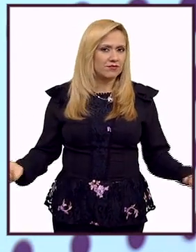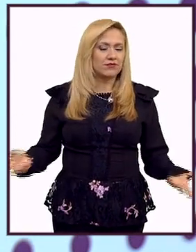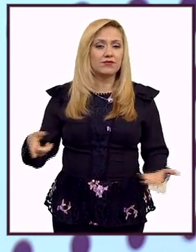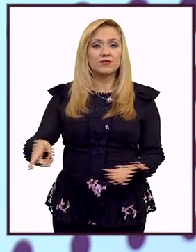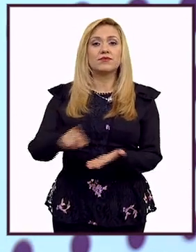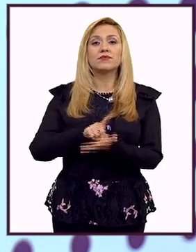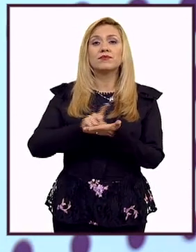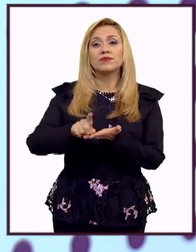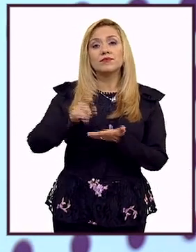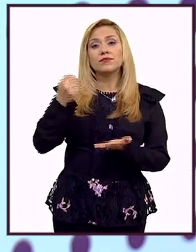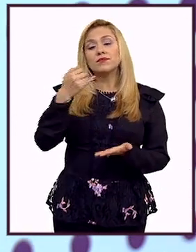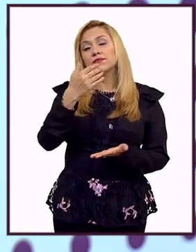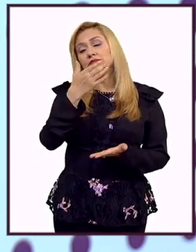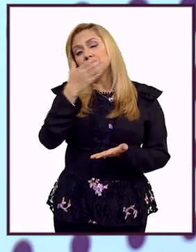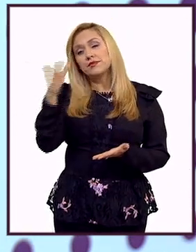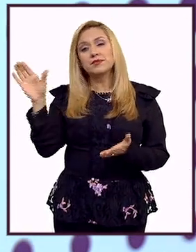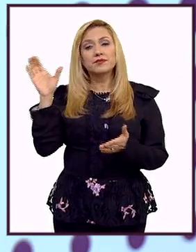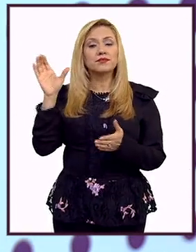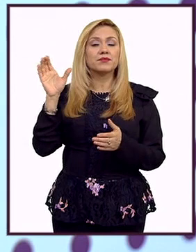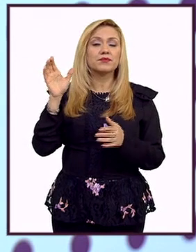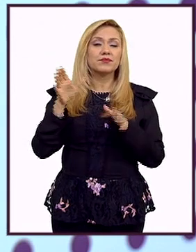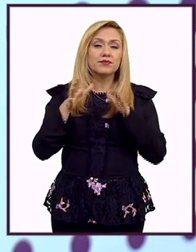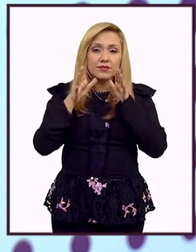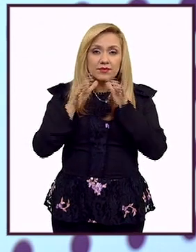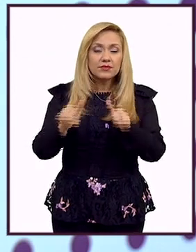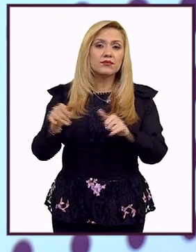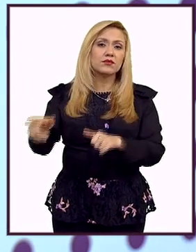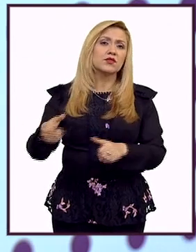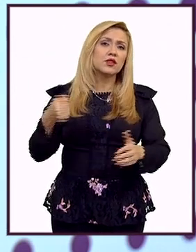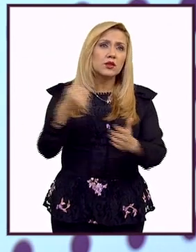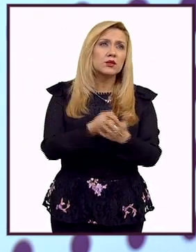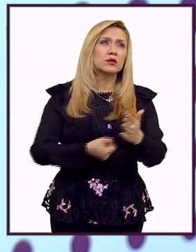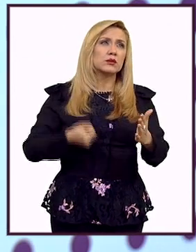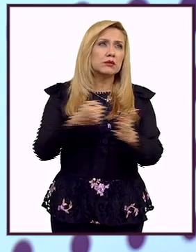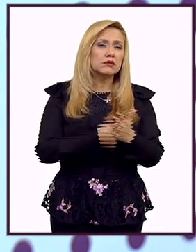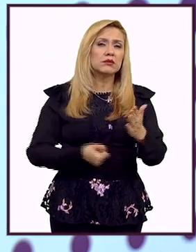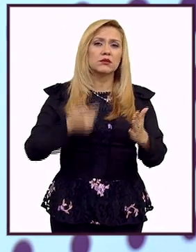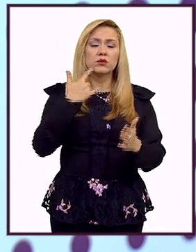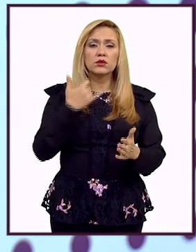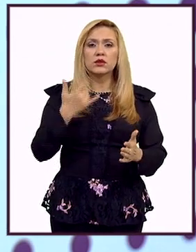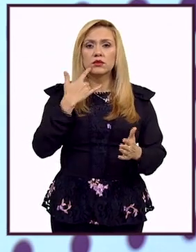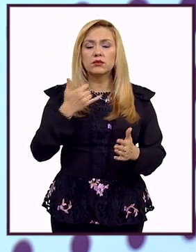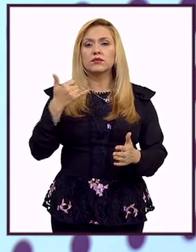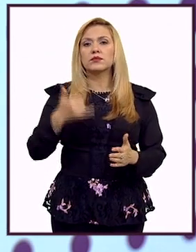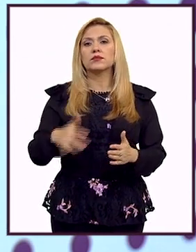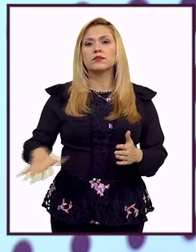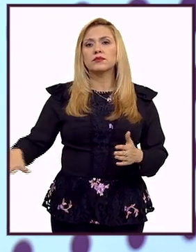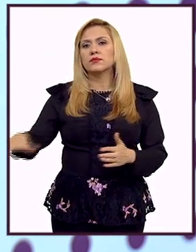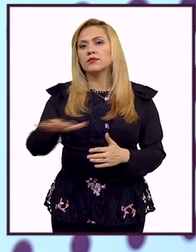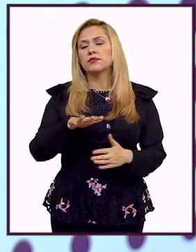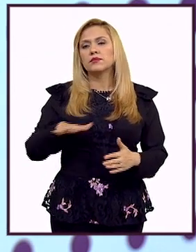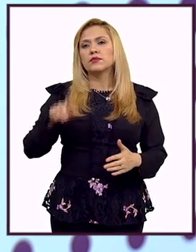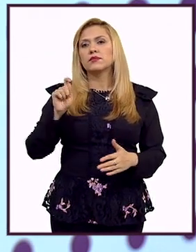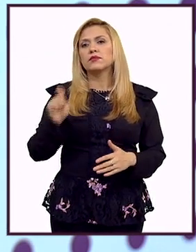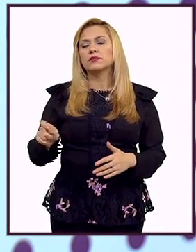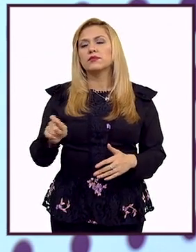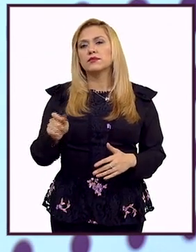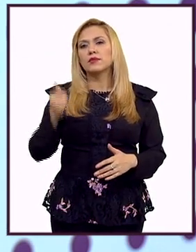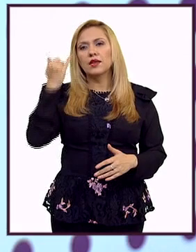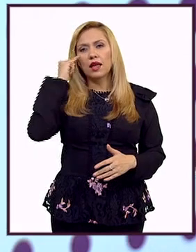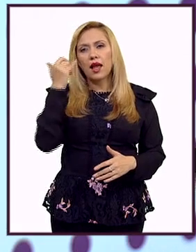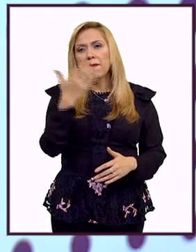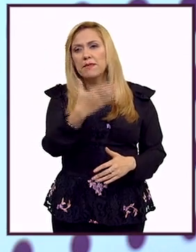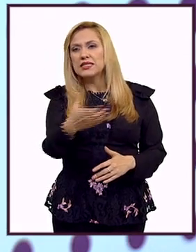campesinos surgen obviamente de la lucha de los campesinos, sobre todo de la Vía Campesina, ¿no? Que la Vía Campesina es